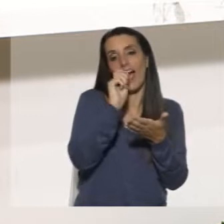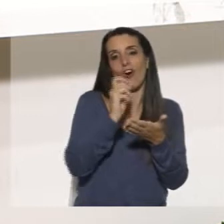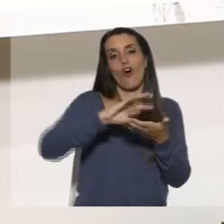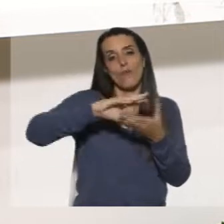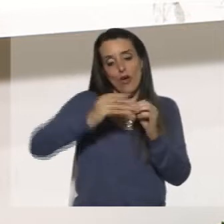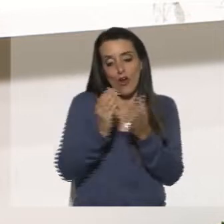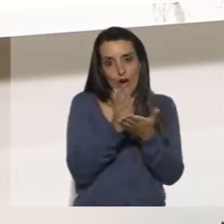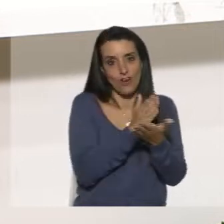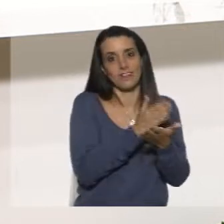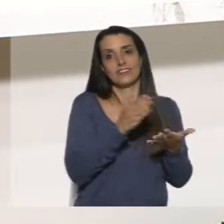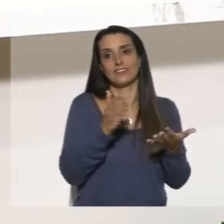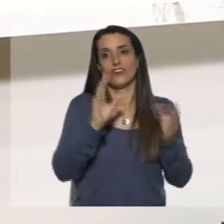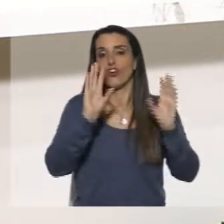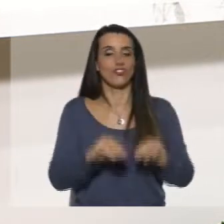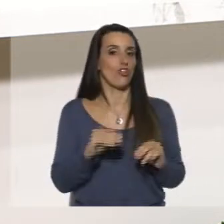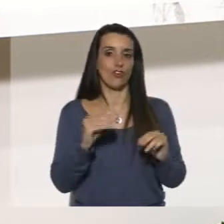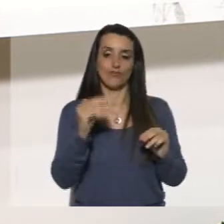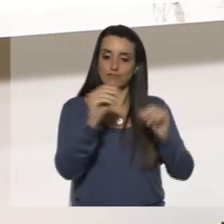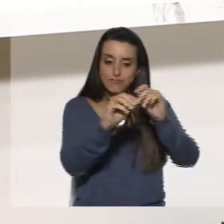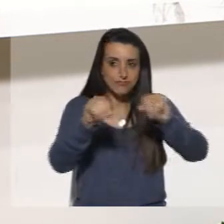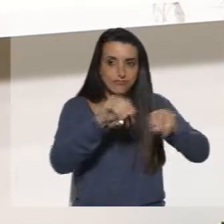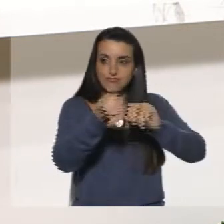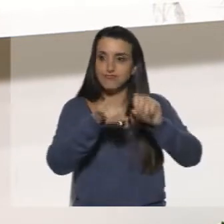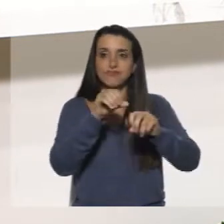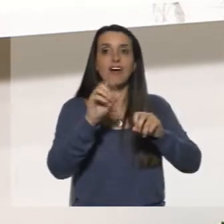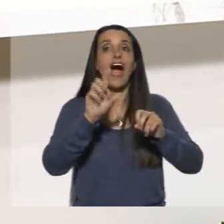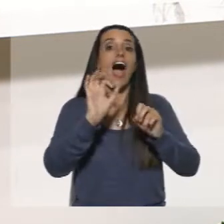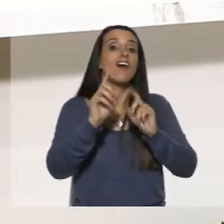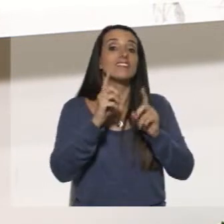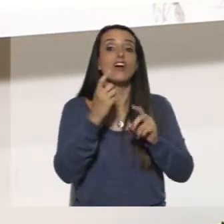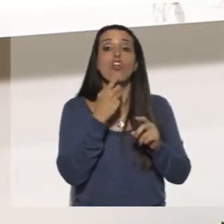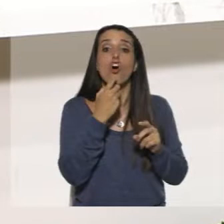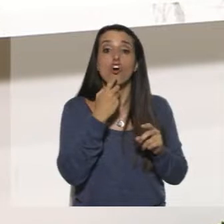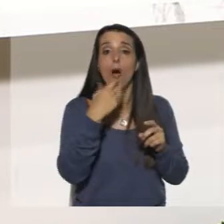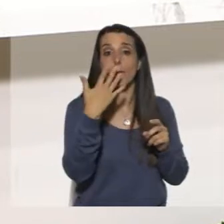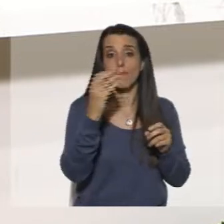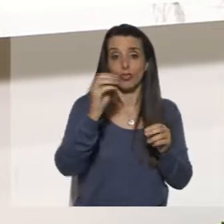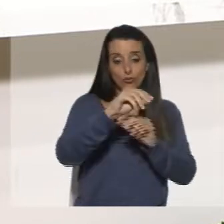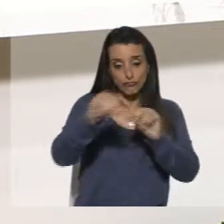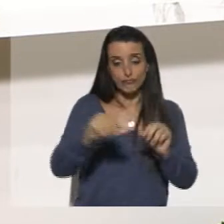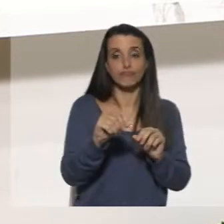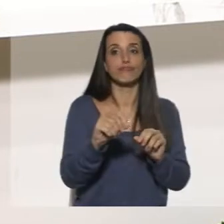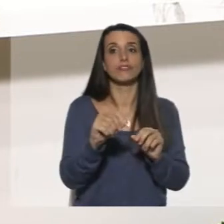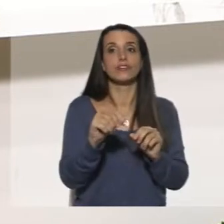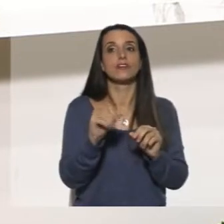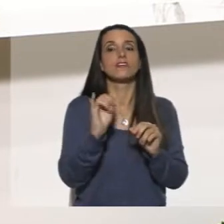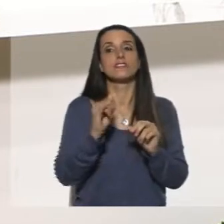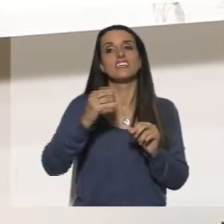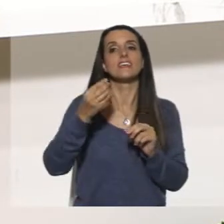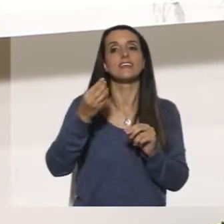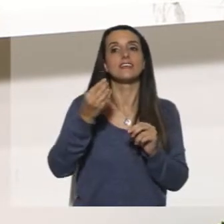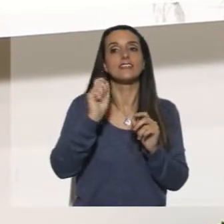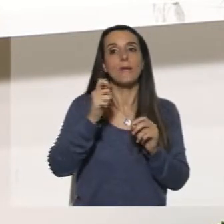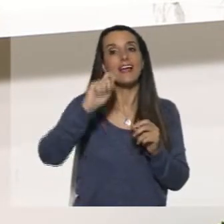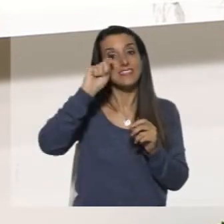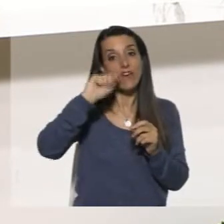Todo perejil, todo lo que pimentón, a veces también le pongo un poquito a la carne. Y la salteo, la cebolla.